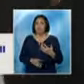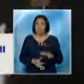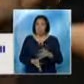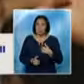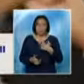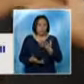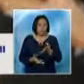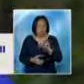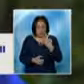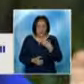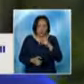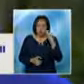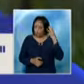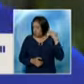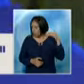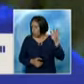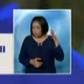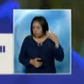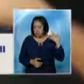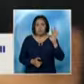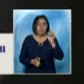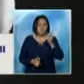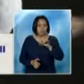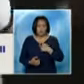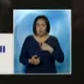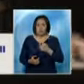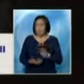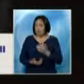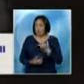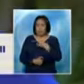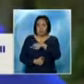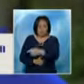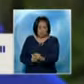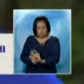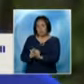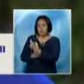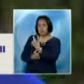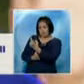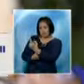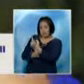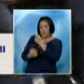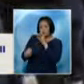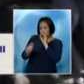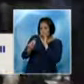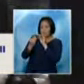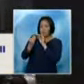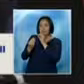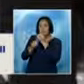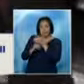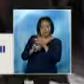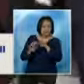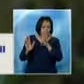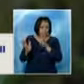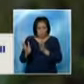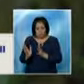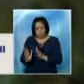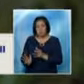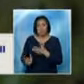Quiero de bailar tu pelo, quiero ser tu ritmo, que le enseñes a mi boca tus lugares